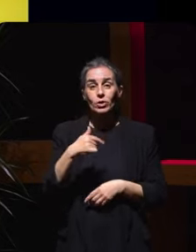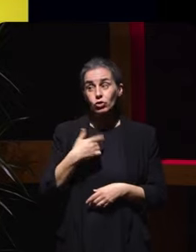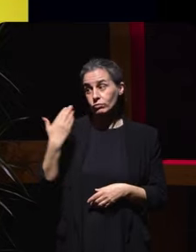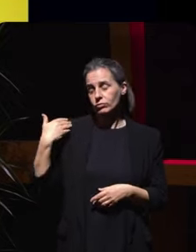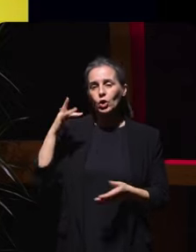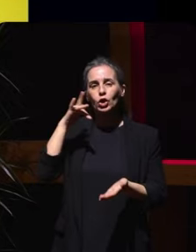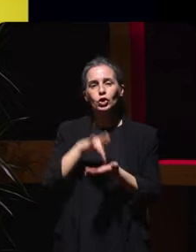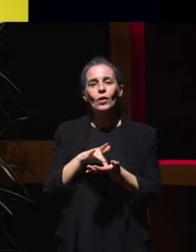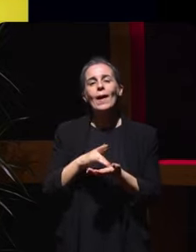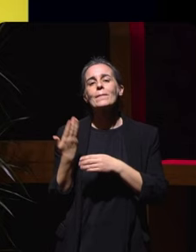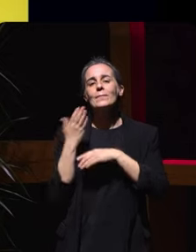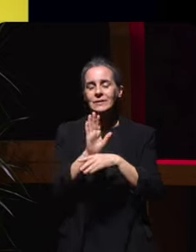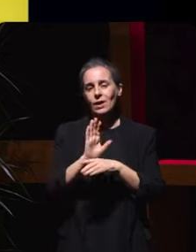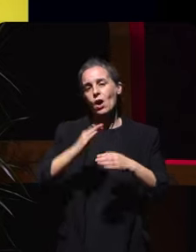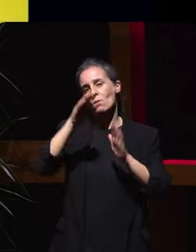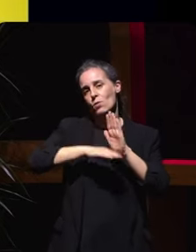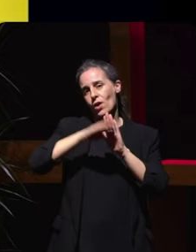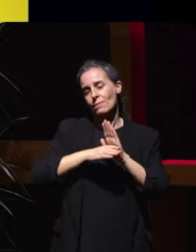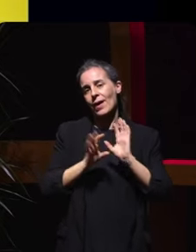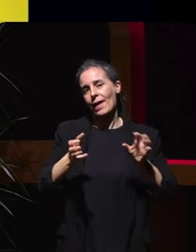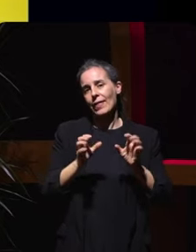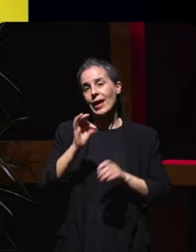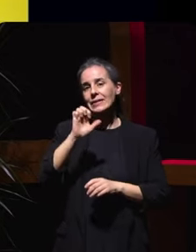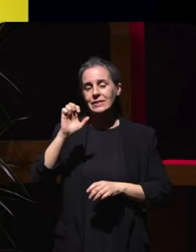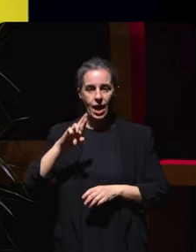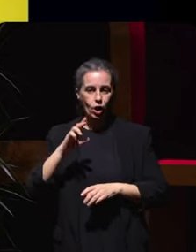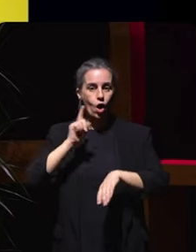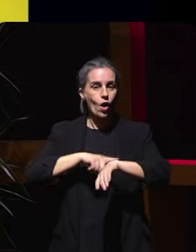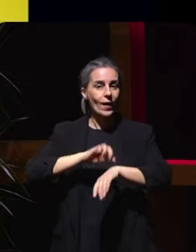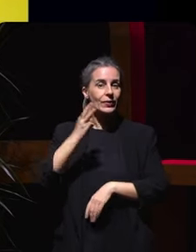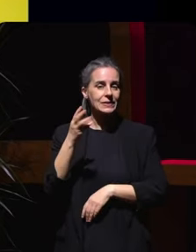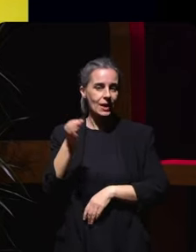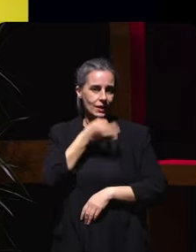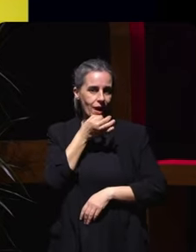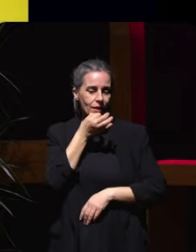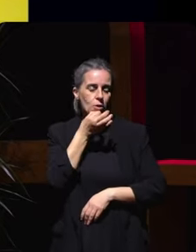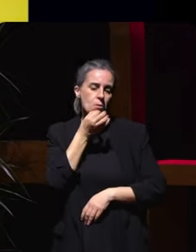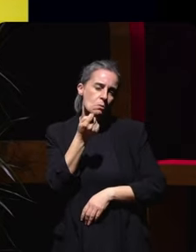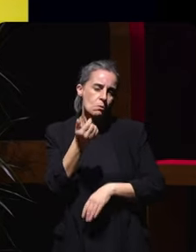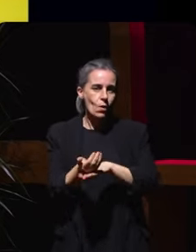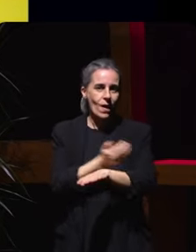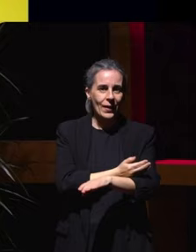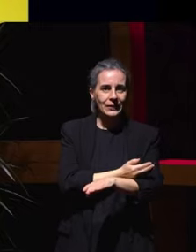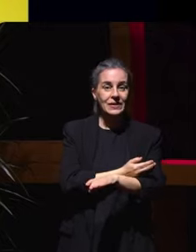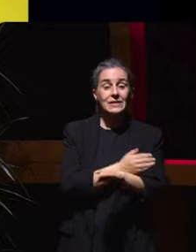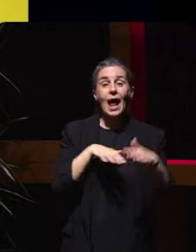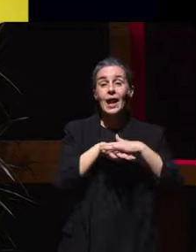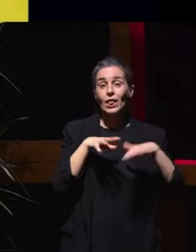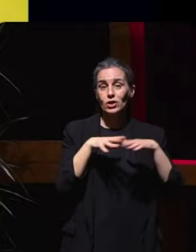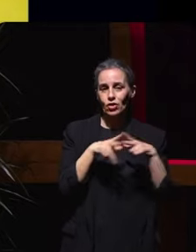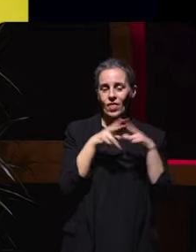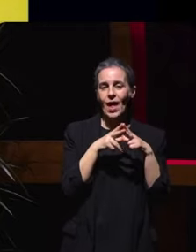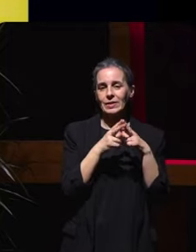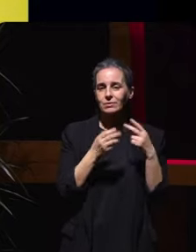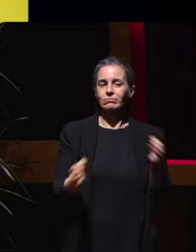programa en la cadena SER a las 3 de la tarde y entonces unos minutos antes en las redes sociales se anuncia, va a empezar el programa